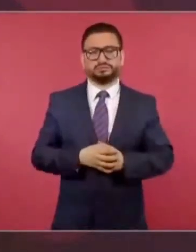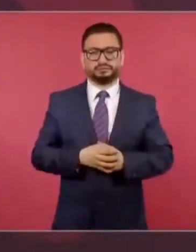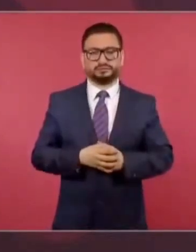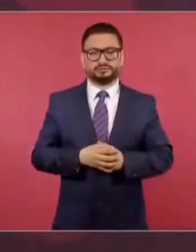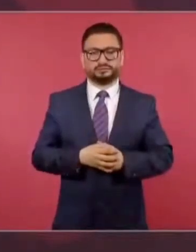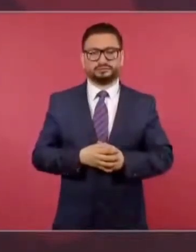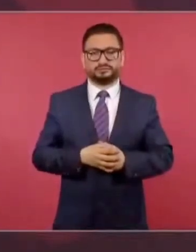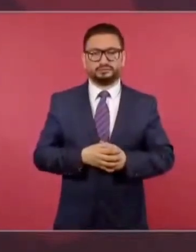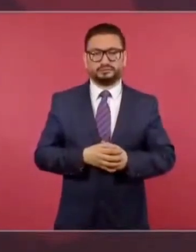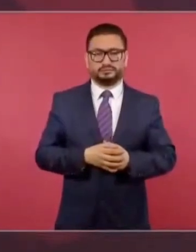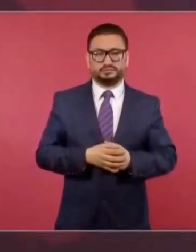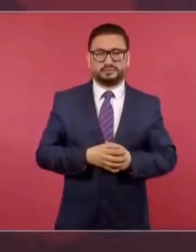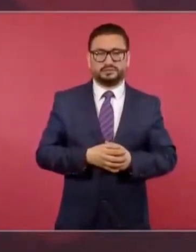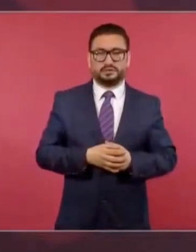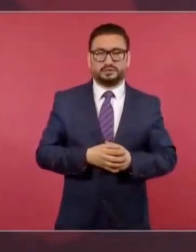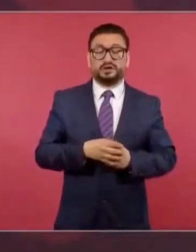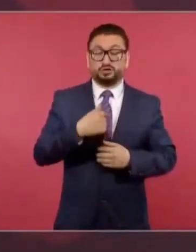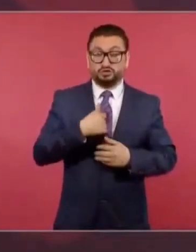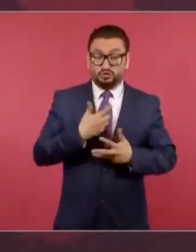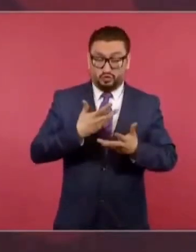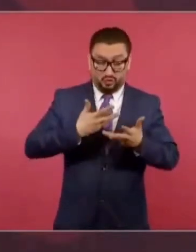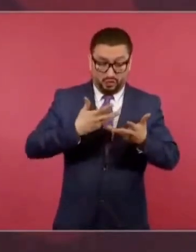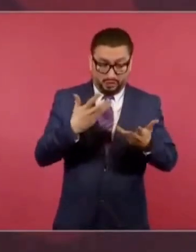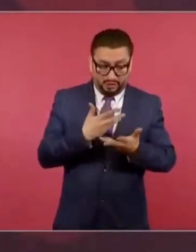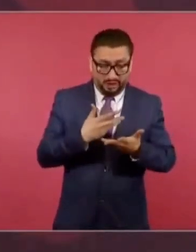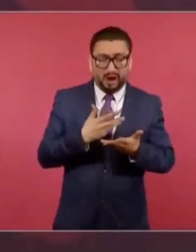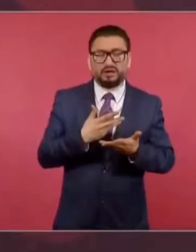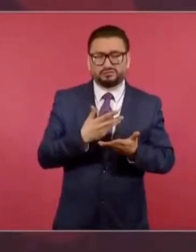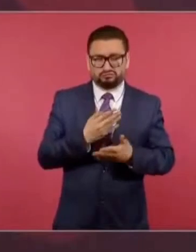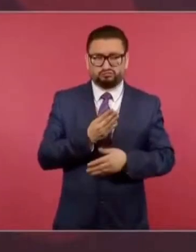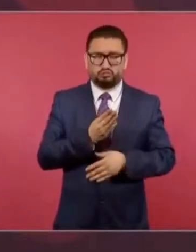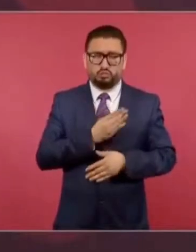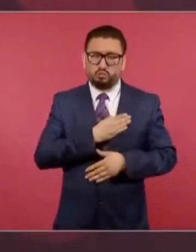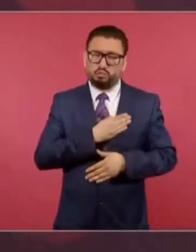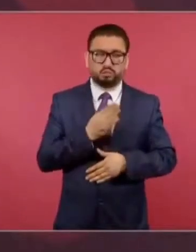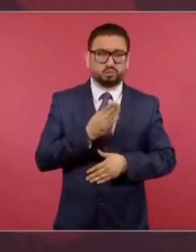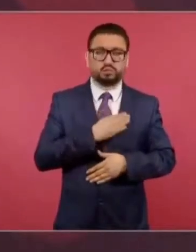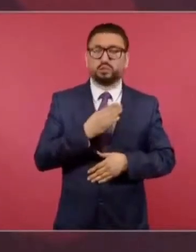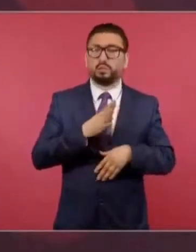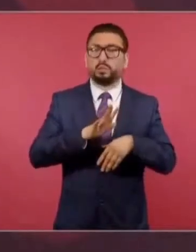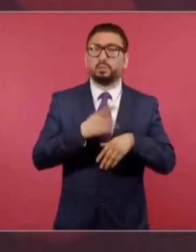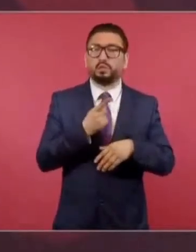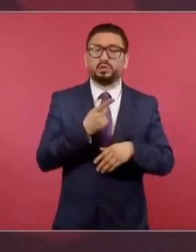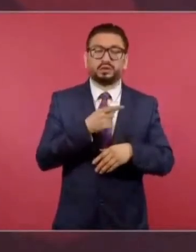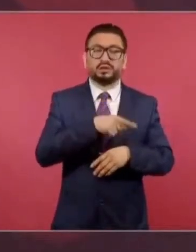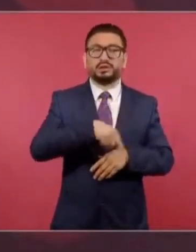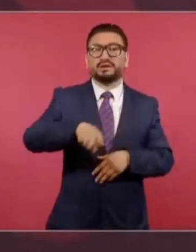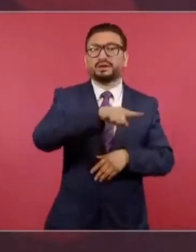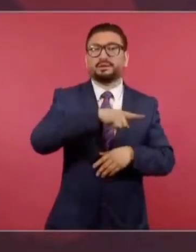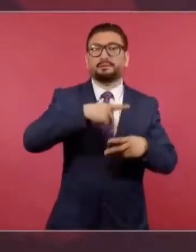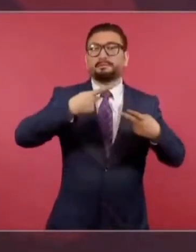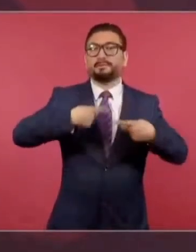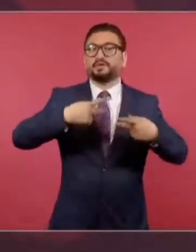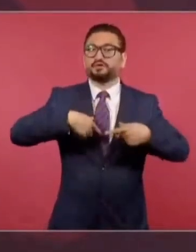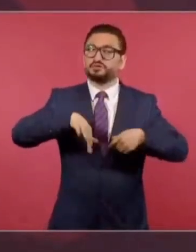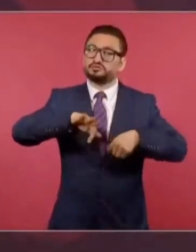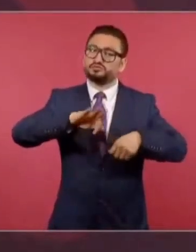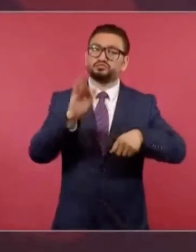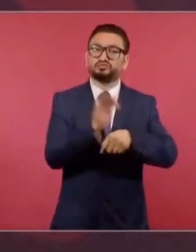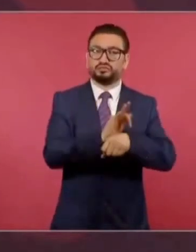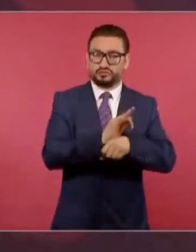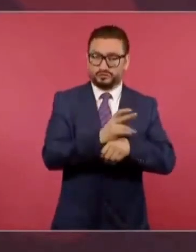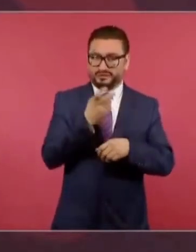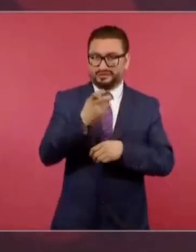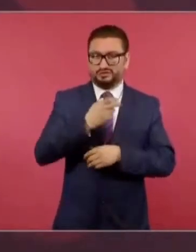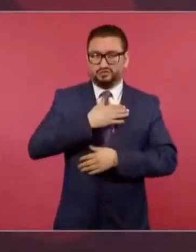y sublime, noble, porque es en pos de otros. Y cuando se lucha por una